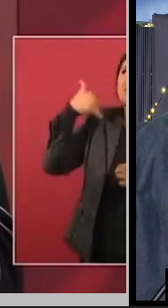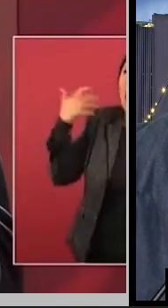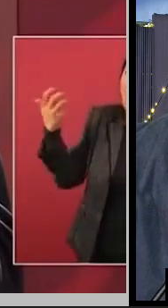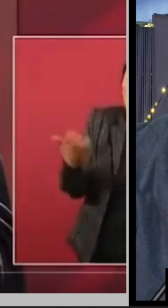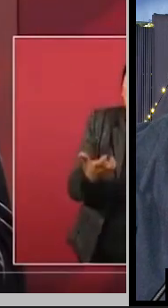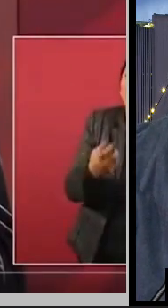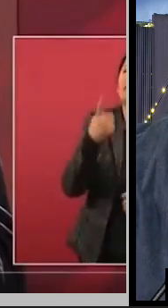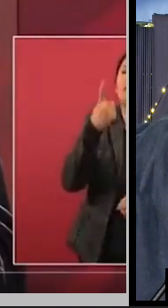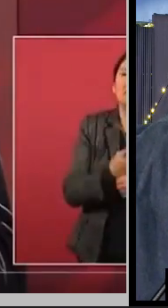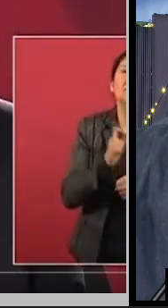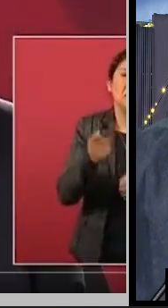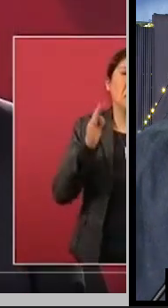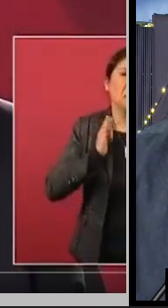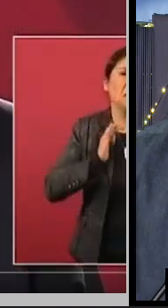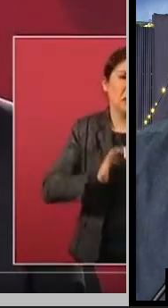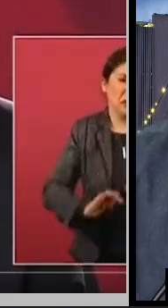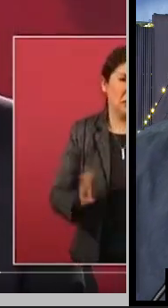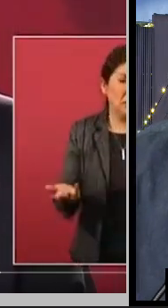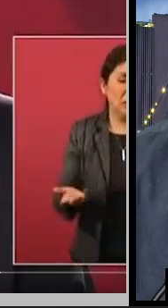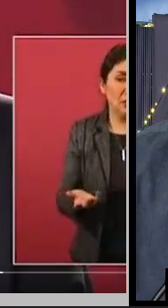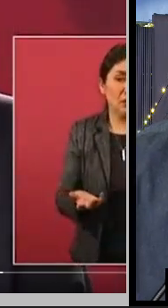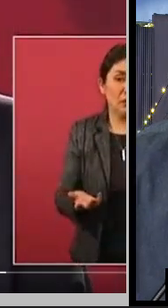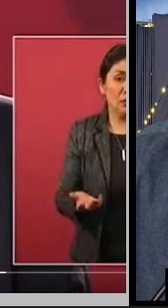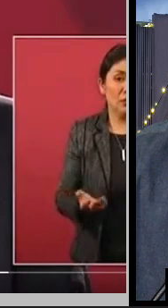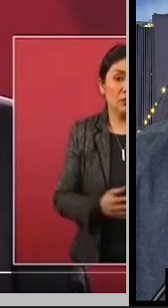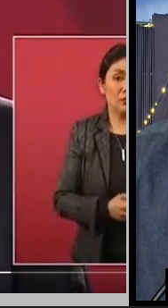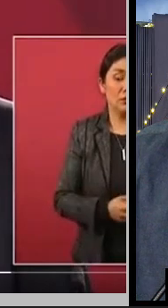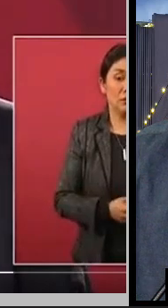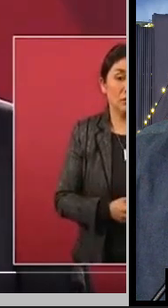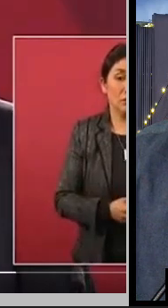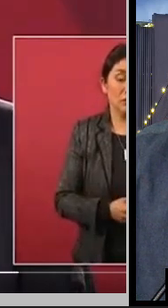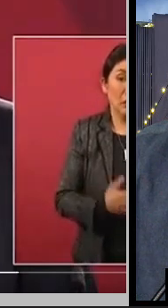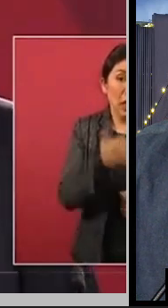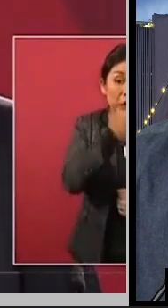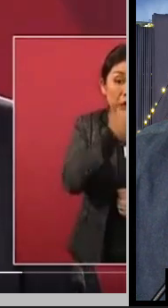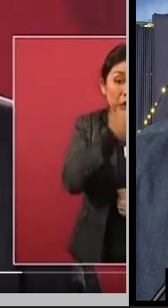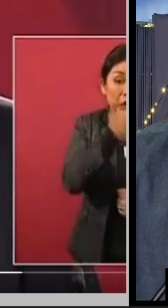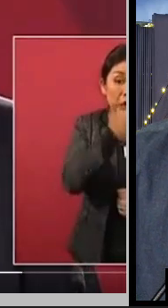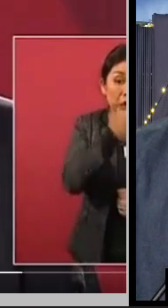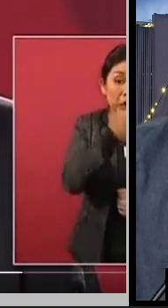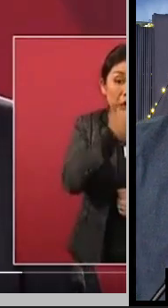principal tribunal, el de la conciencia de cada quien.